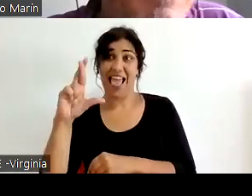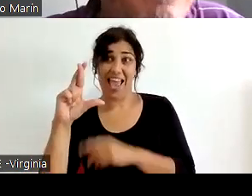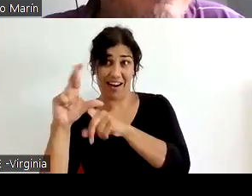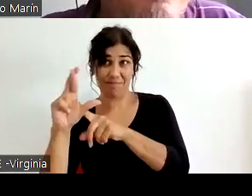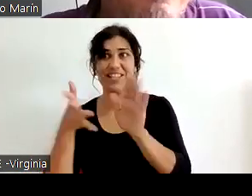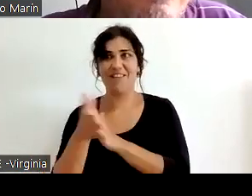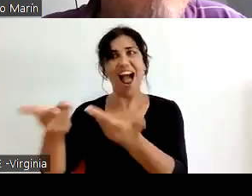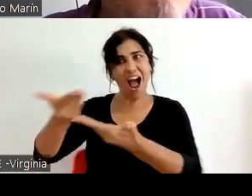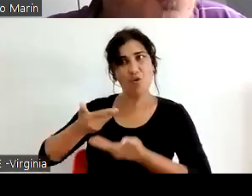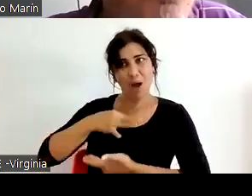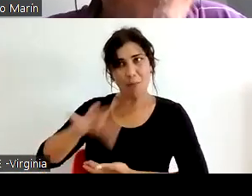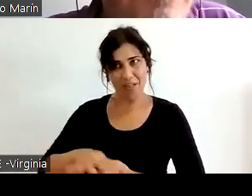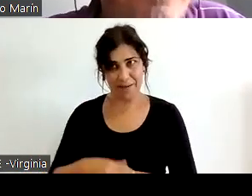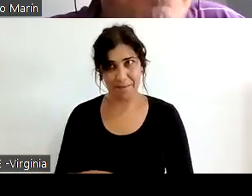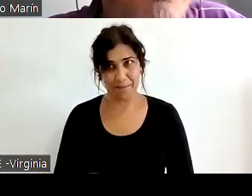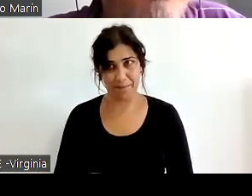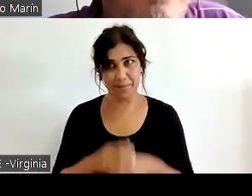sentido.